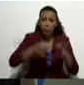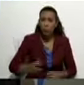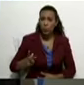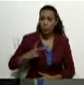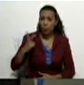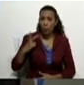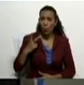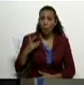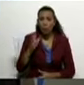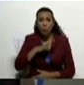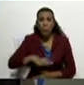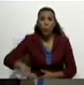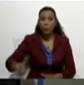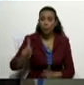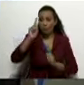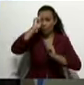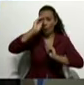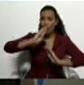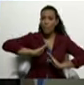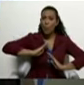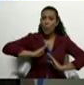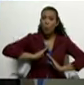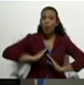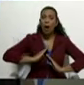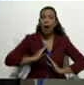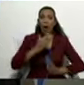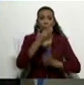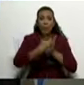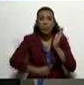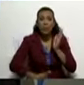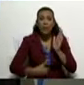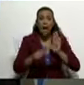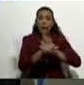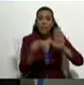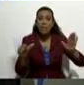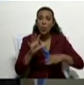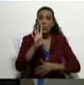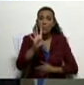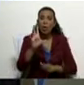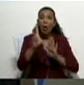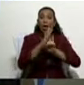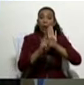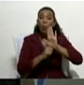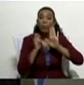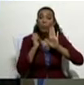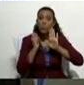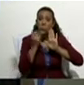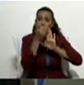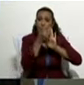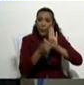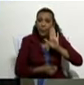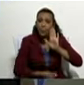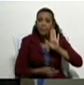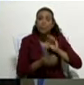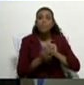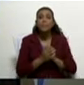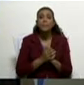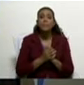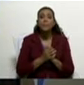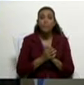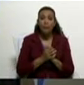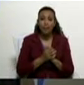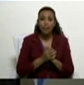soberanía intransferiblemente conforme lo previsto en el artículo 5 de la Constitución de la República Bolivariana de